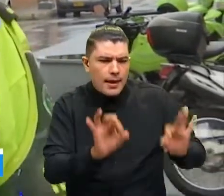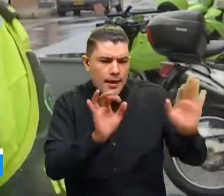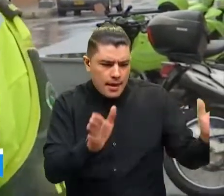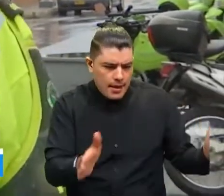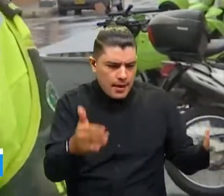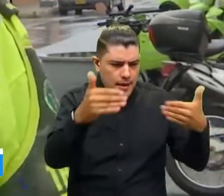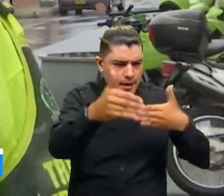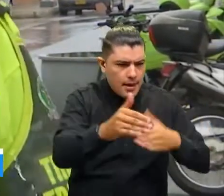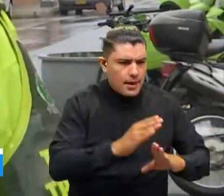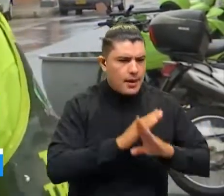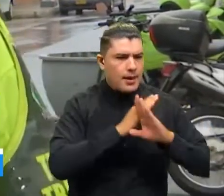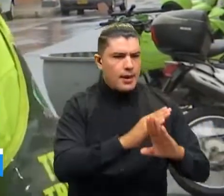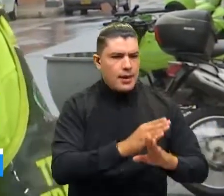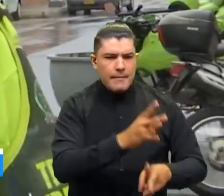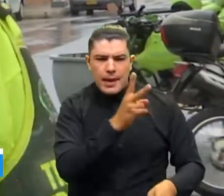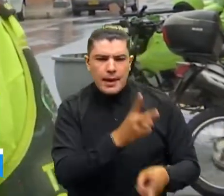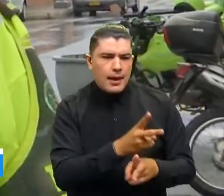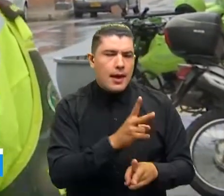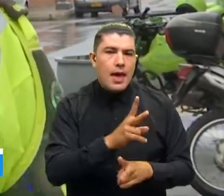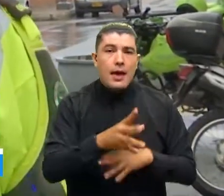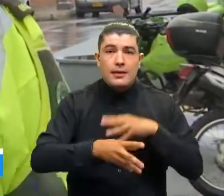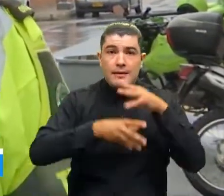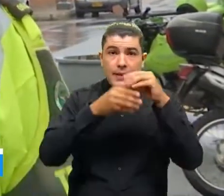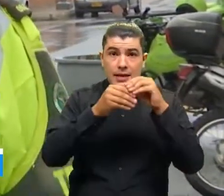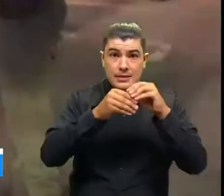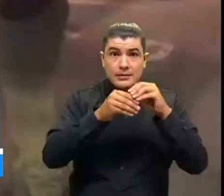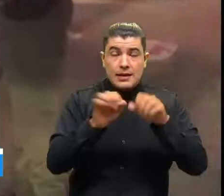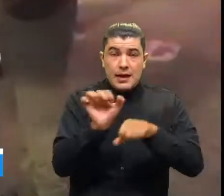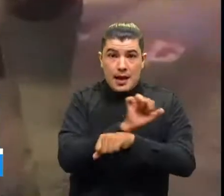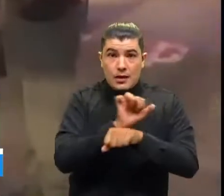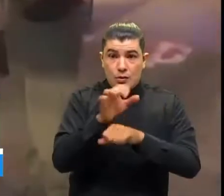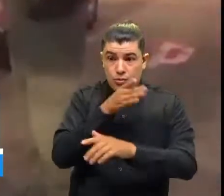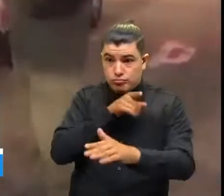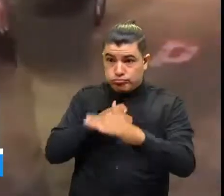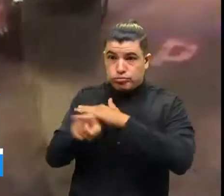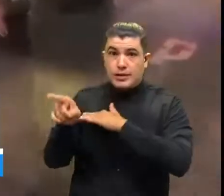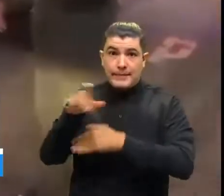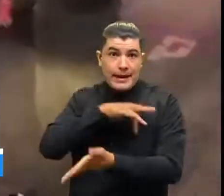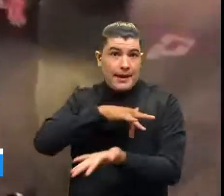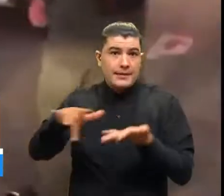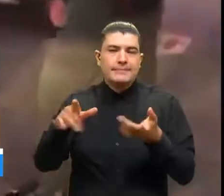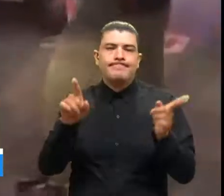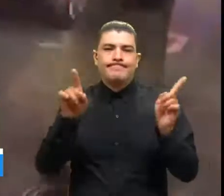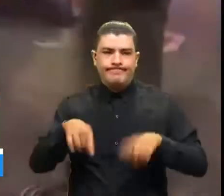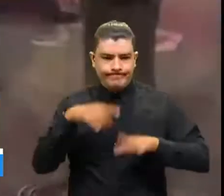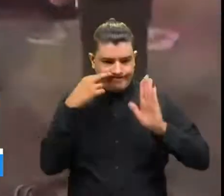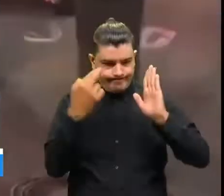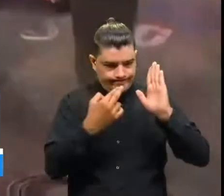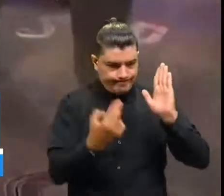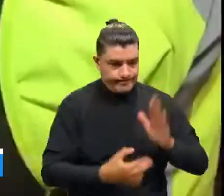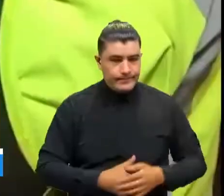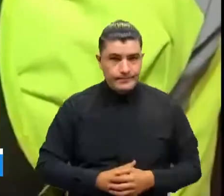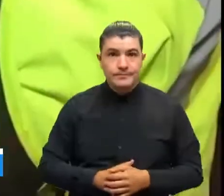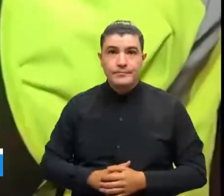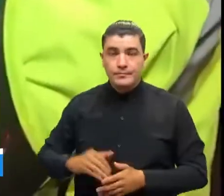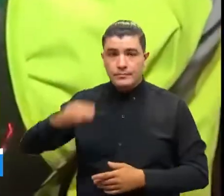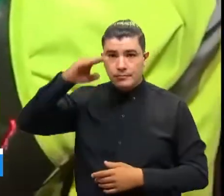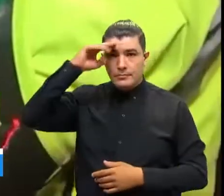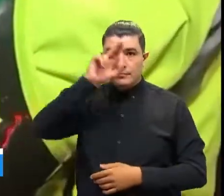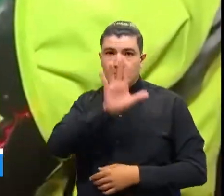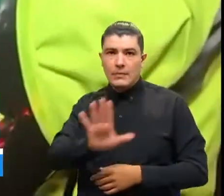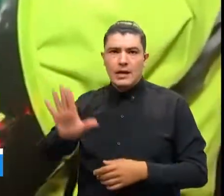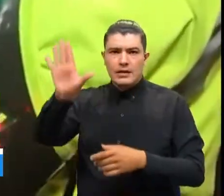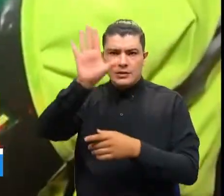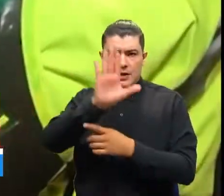seguridad al día las salidas de emergencia de estos vehículos la fuerza pública desplegó un plan especial en la calle de los estudiantes